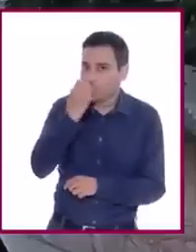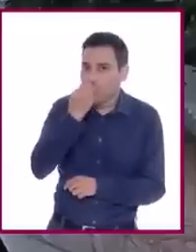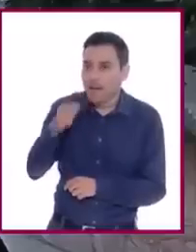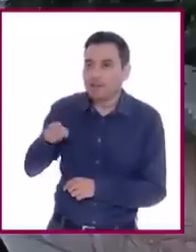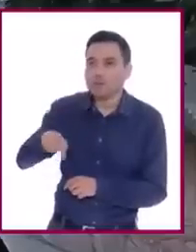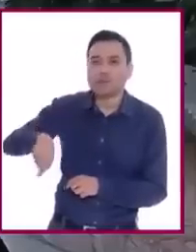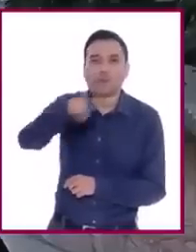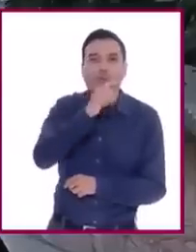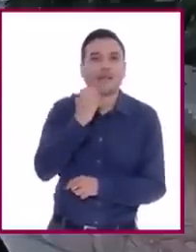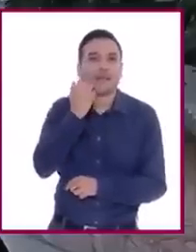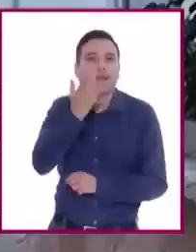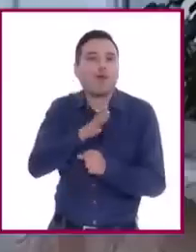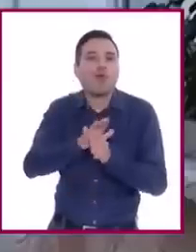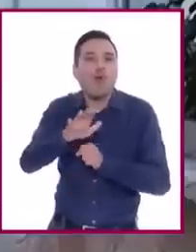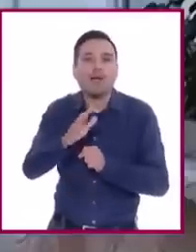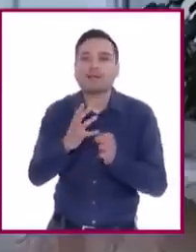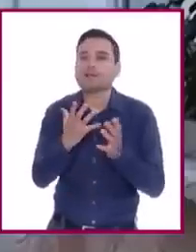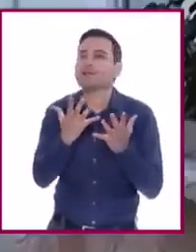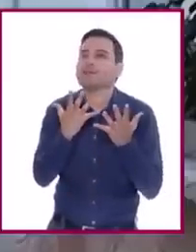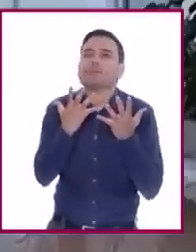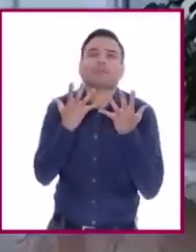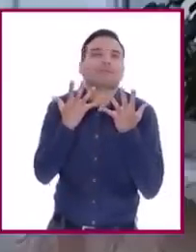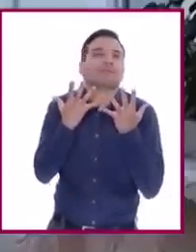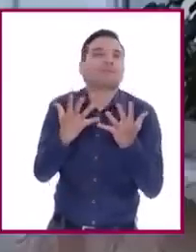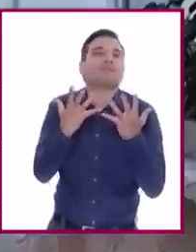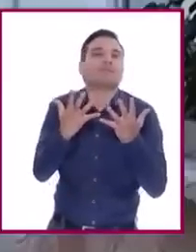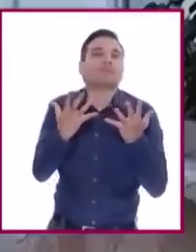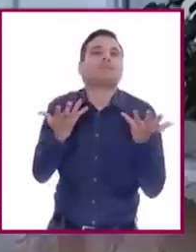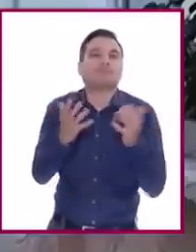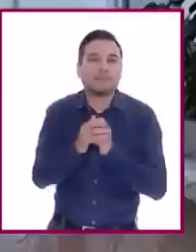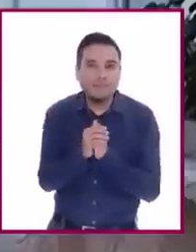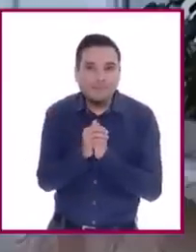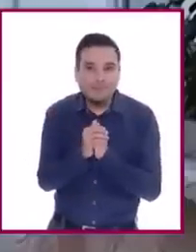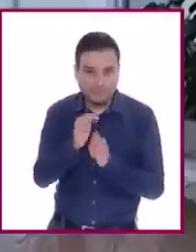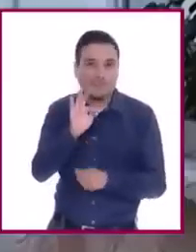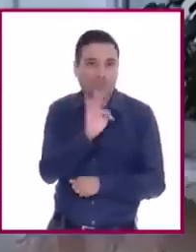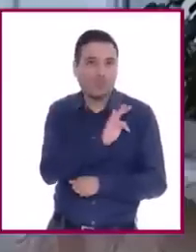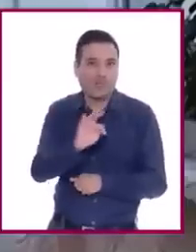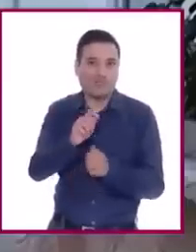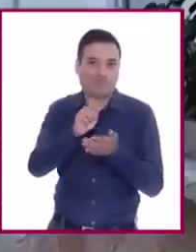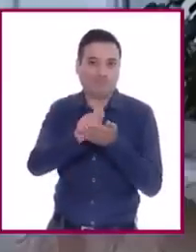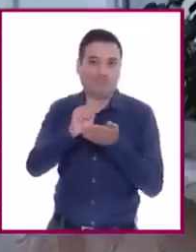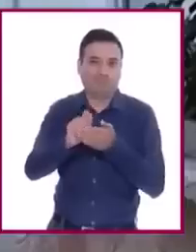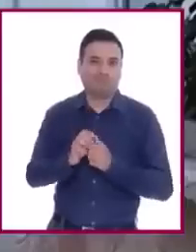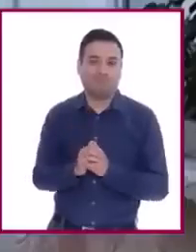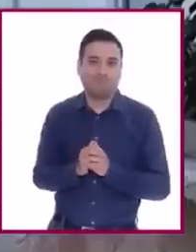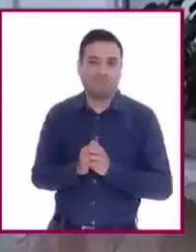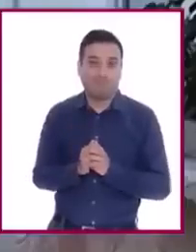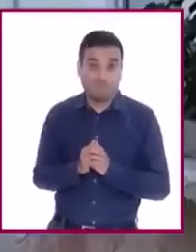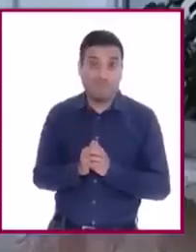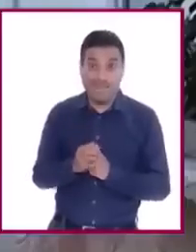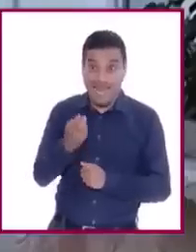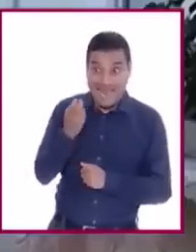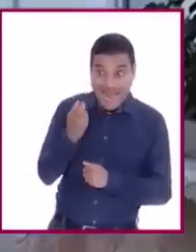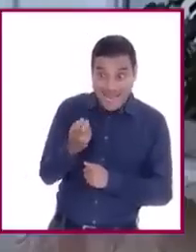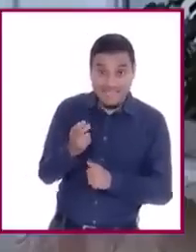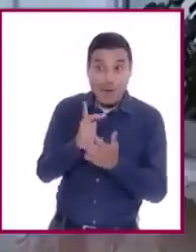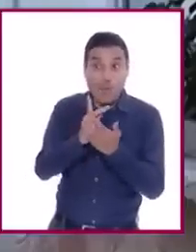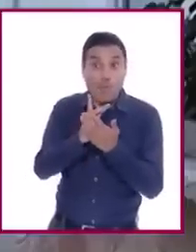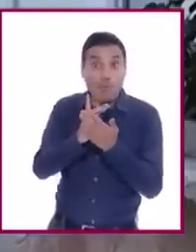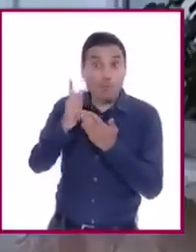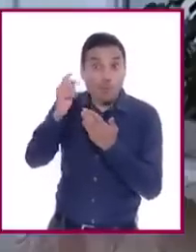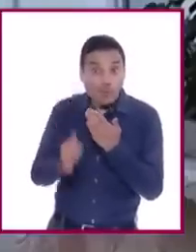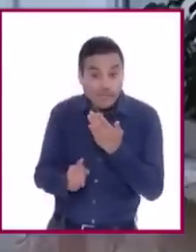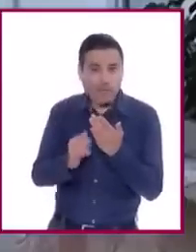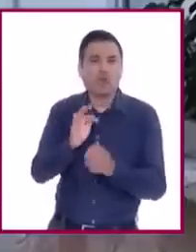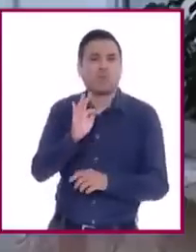áreas de mejora lo bonito de este proyecto es que se adapta se adapta a las condiciones de de cada